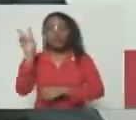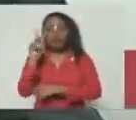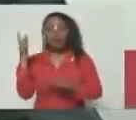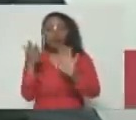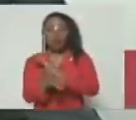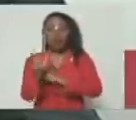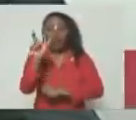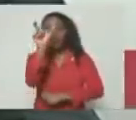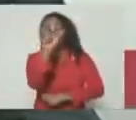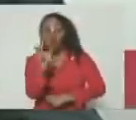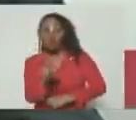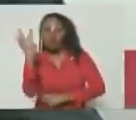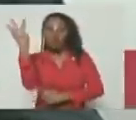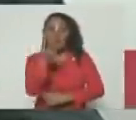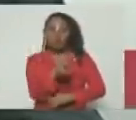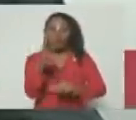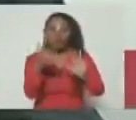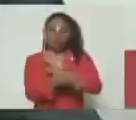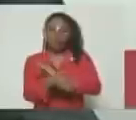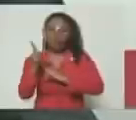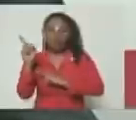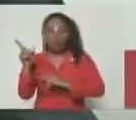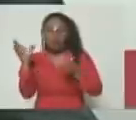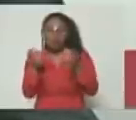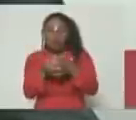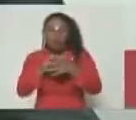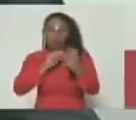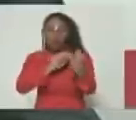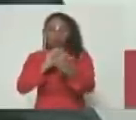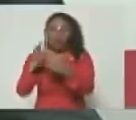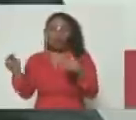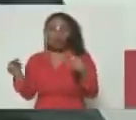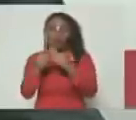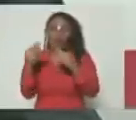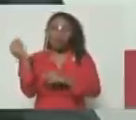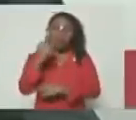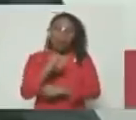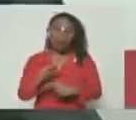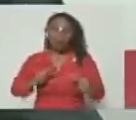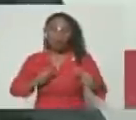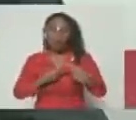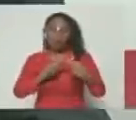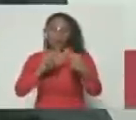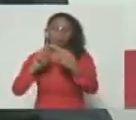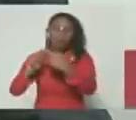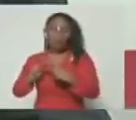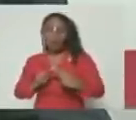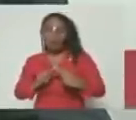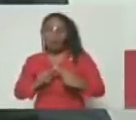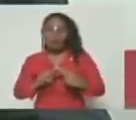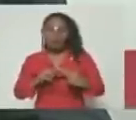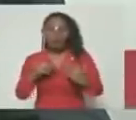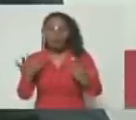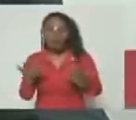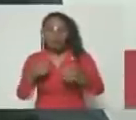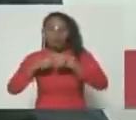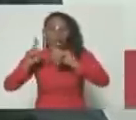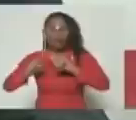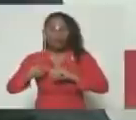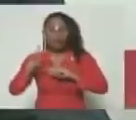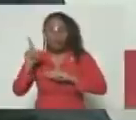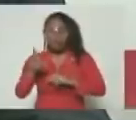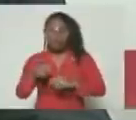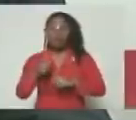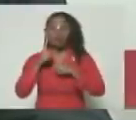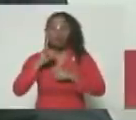Guayana Esequiba. Y de esta comisión de diálogo hemos encontrado más puntos de encuentro que puntos de diferencia. Y eso es una muy